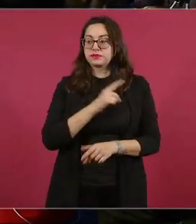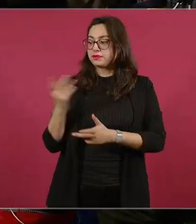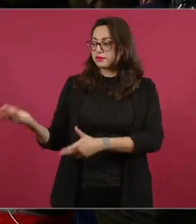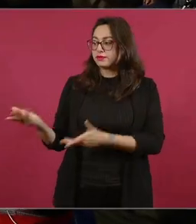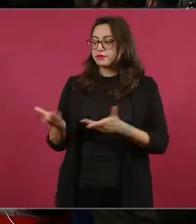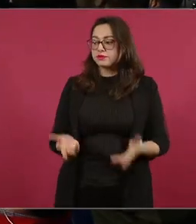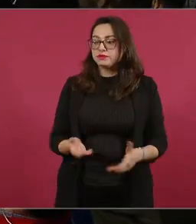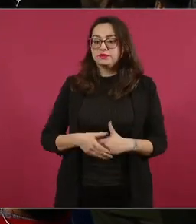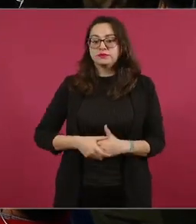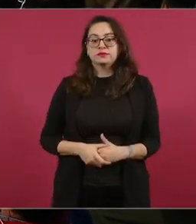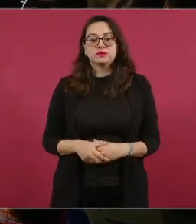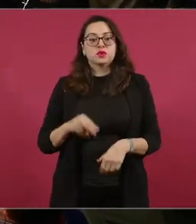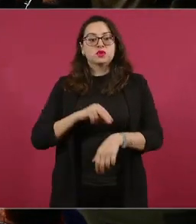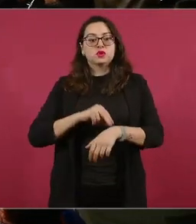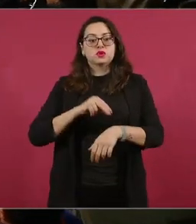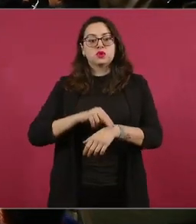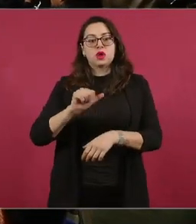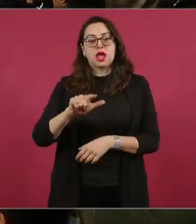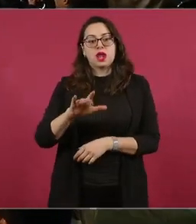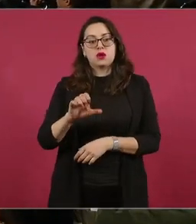Alcocer.